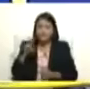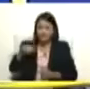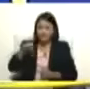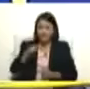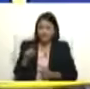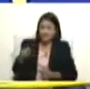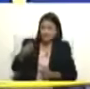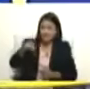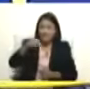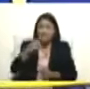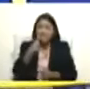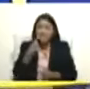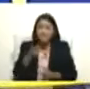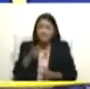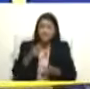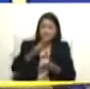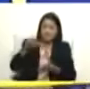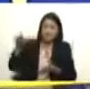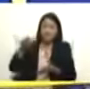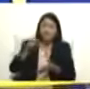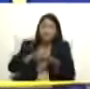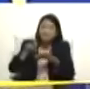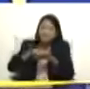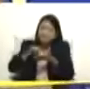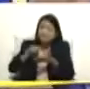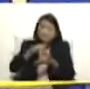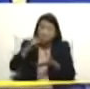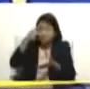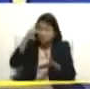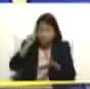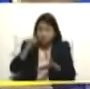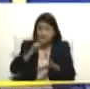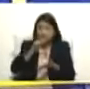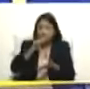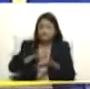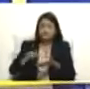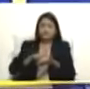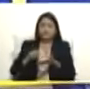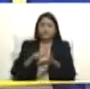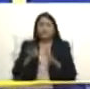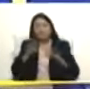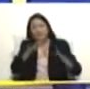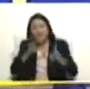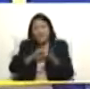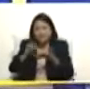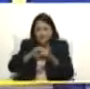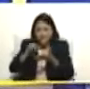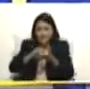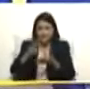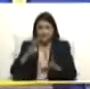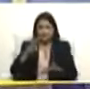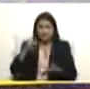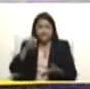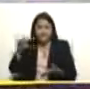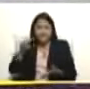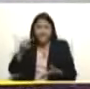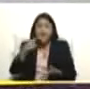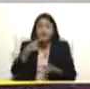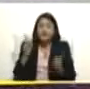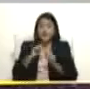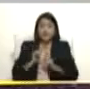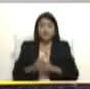Y entonces decía, más o menos lo que dijo ayer el Consejo Nacional Electoral, lo reportaba. Y